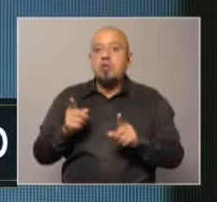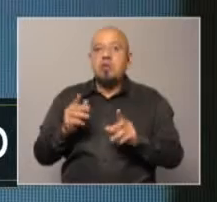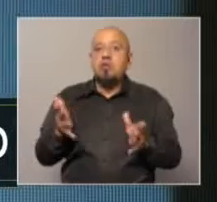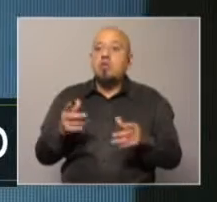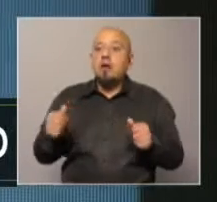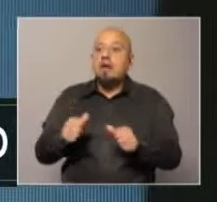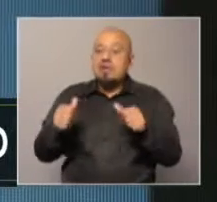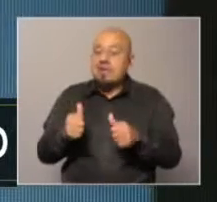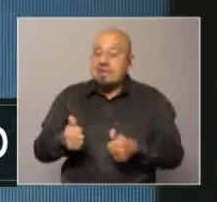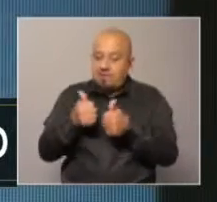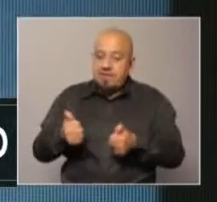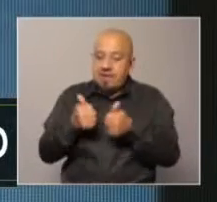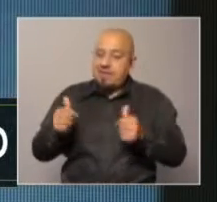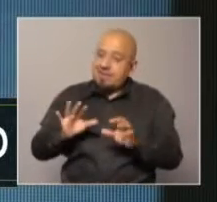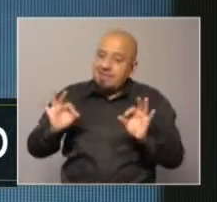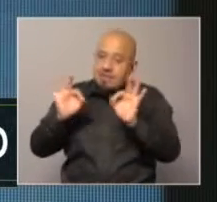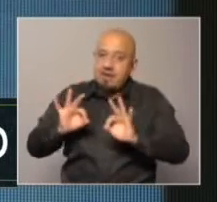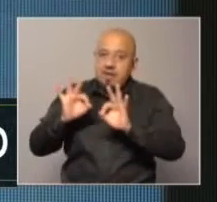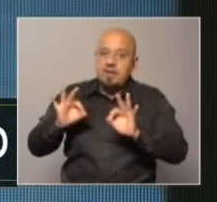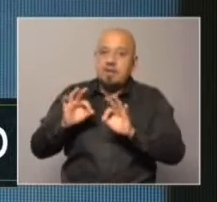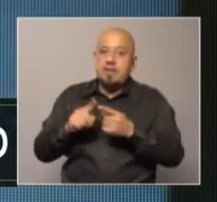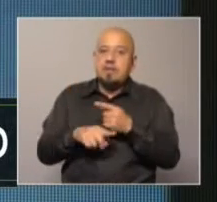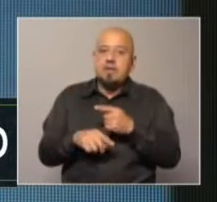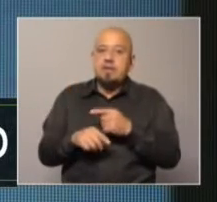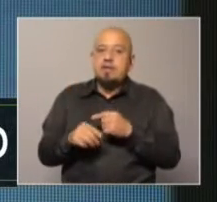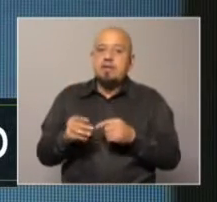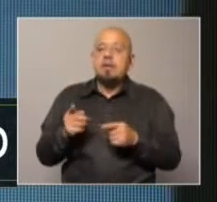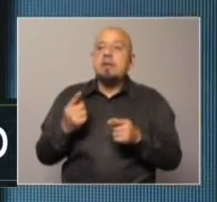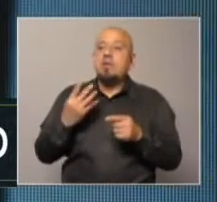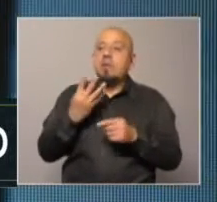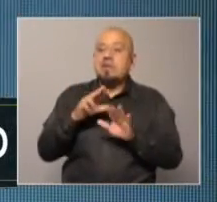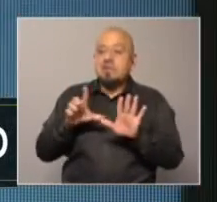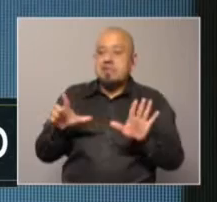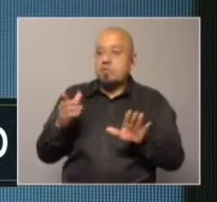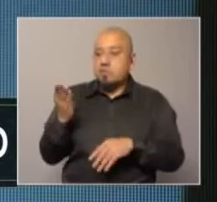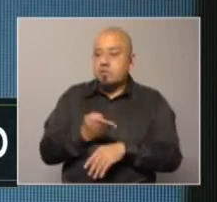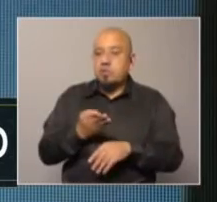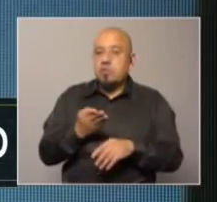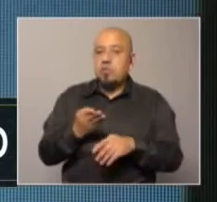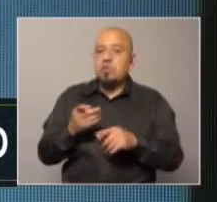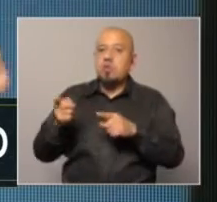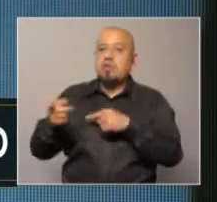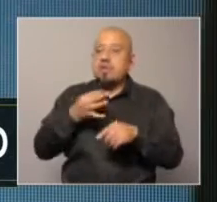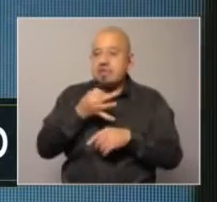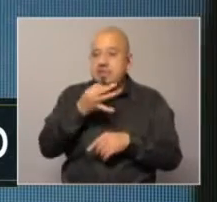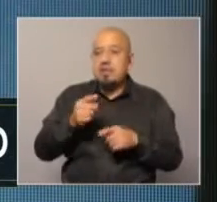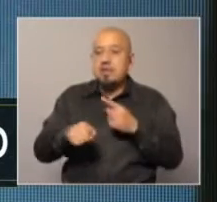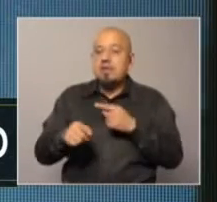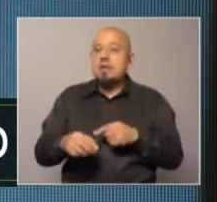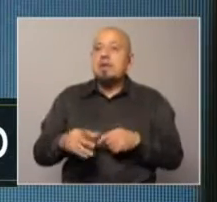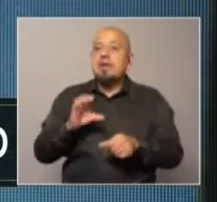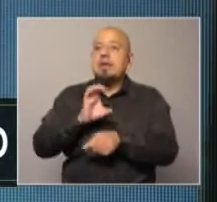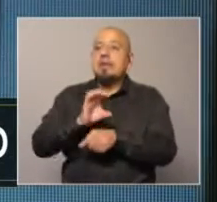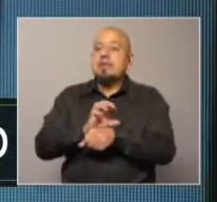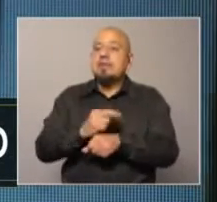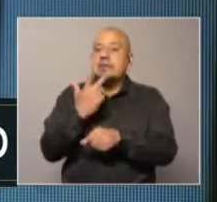ninguna actividad formal antes de caer en las instalaciones del INISA, y 47% de ellos decía tener clases 3 veces por